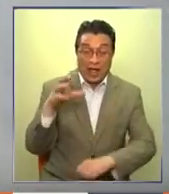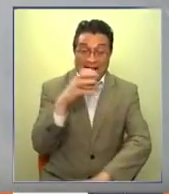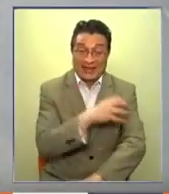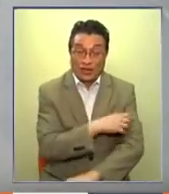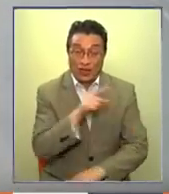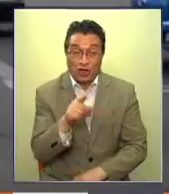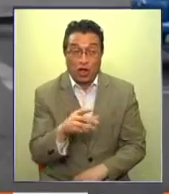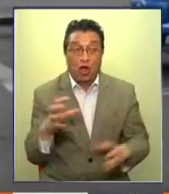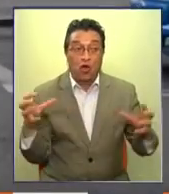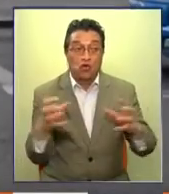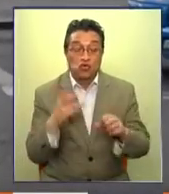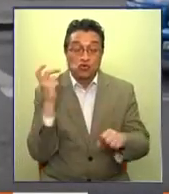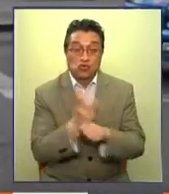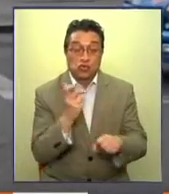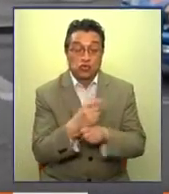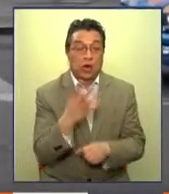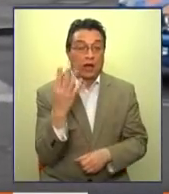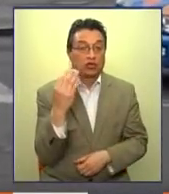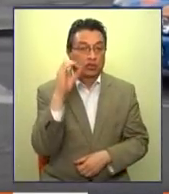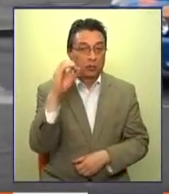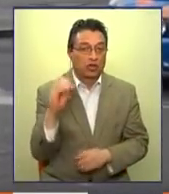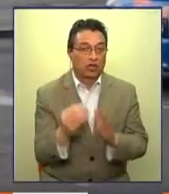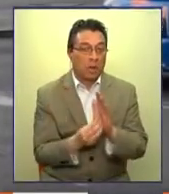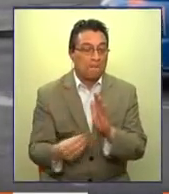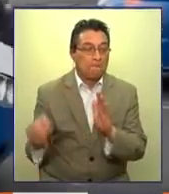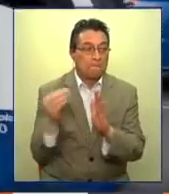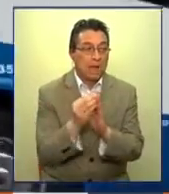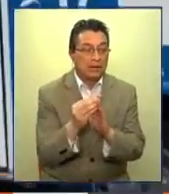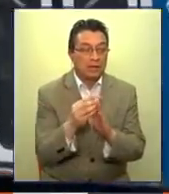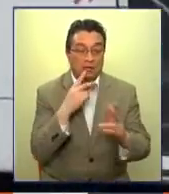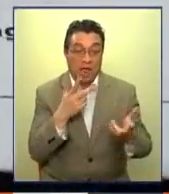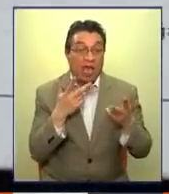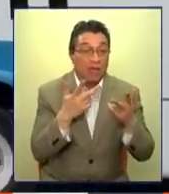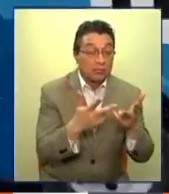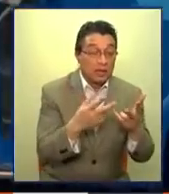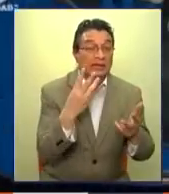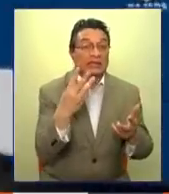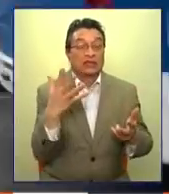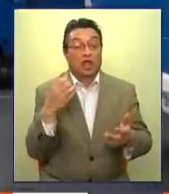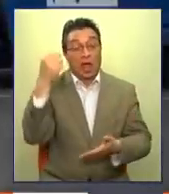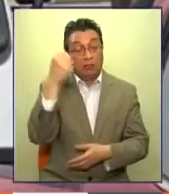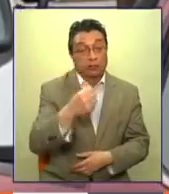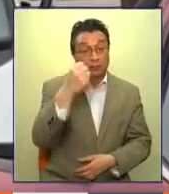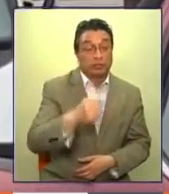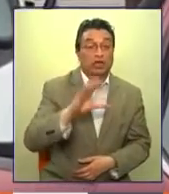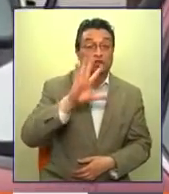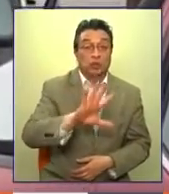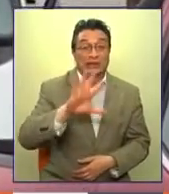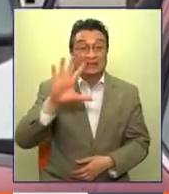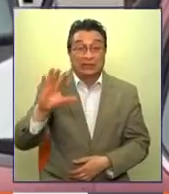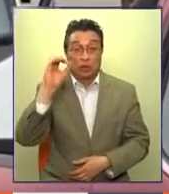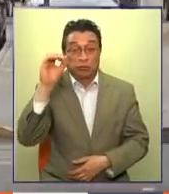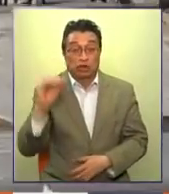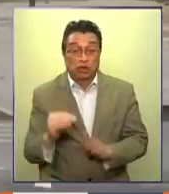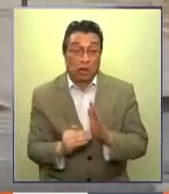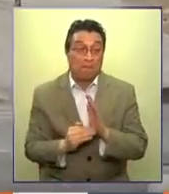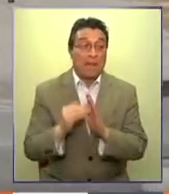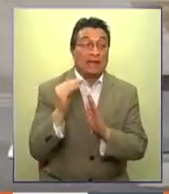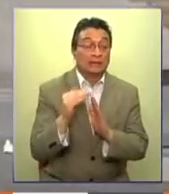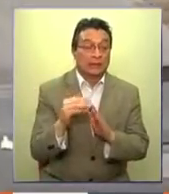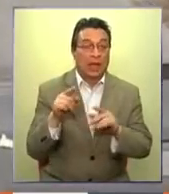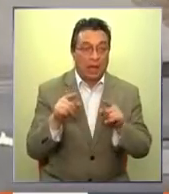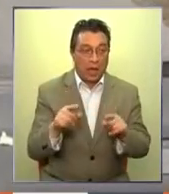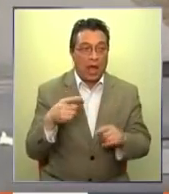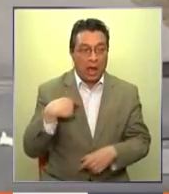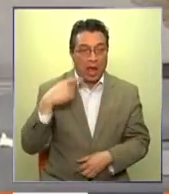violencia aumentaron en un 14%, los con intimidación en un 35% y los homicidios en un 55%. Eso ayuda a